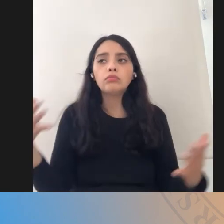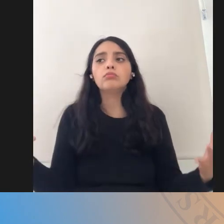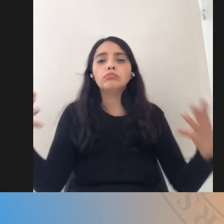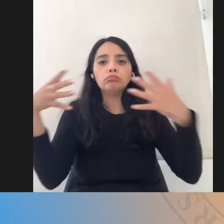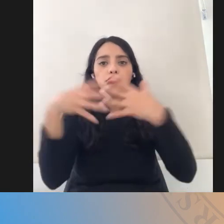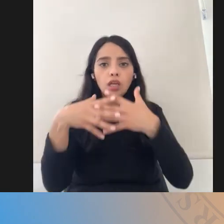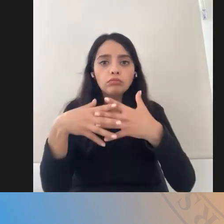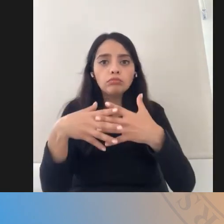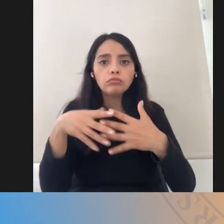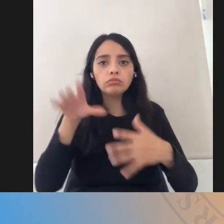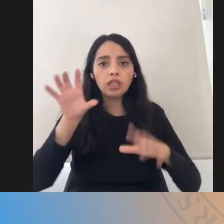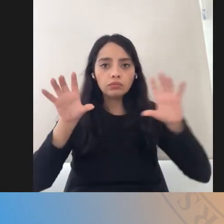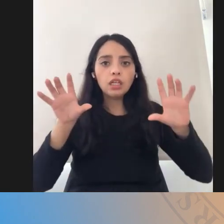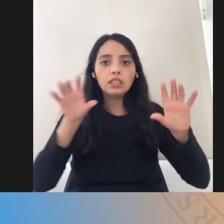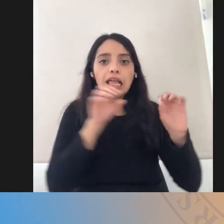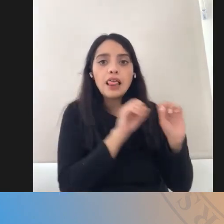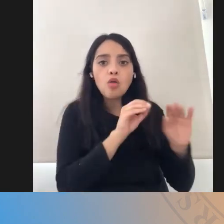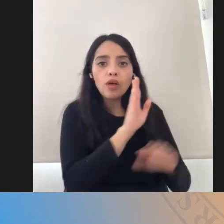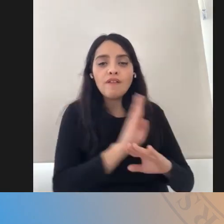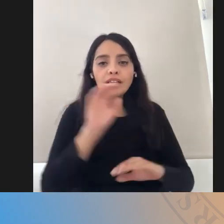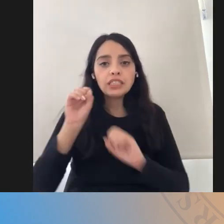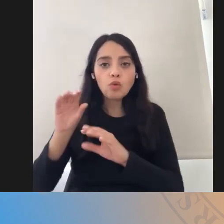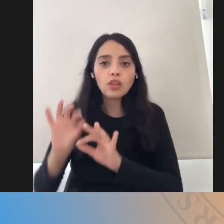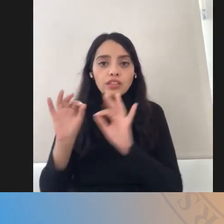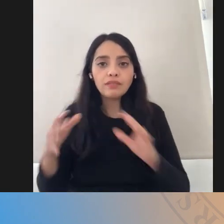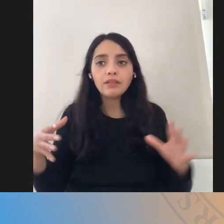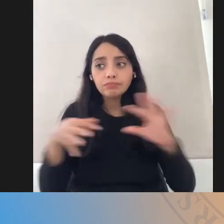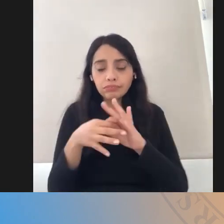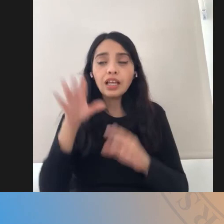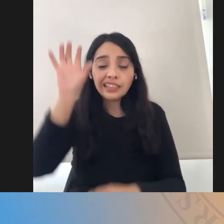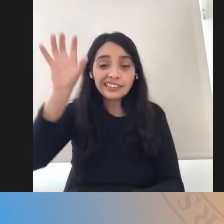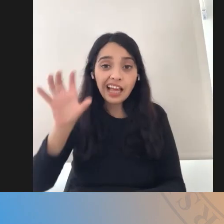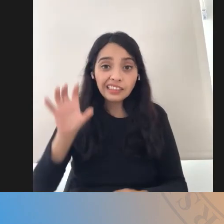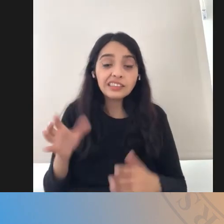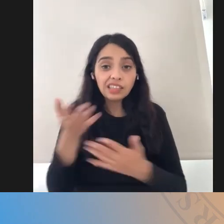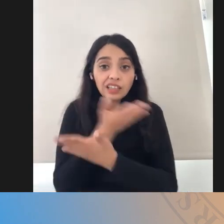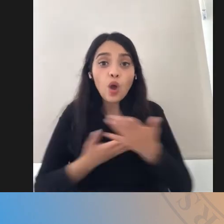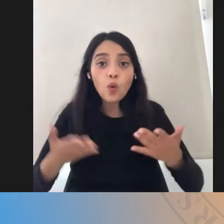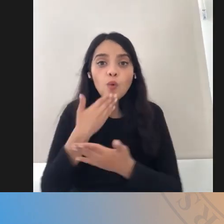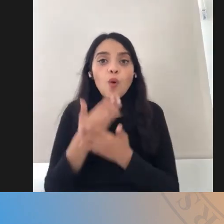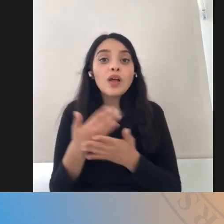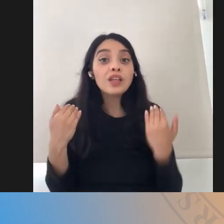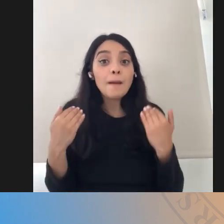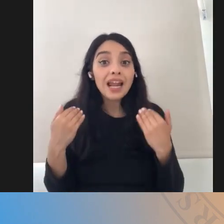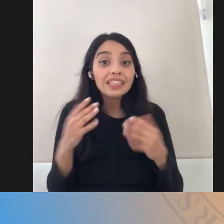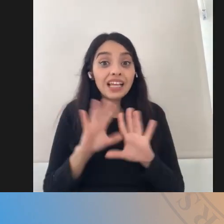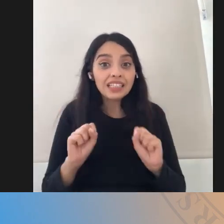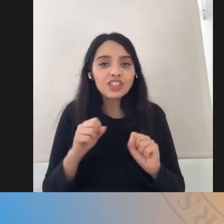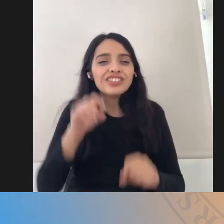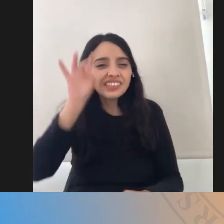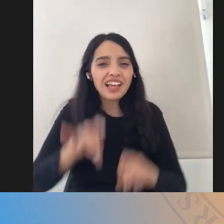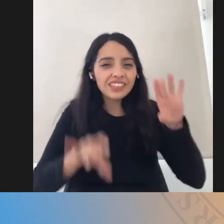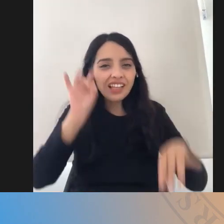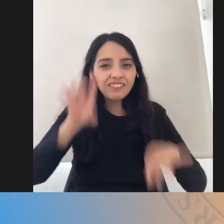estudiantes y que tengan asignaturas en conjunto para que ya cuando lleguen a la práctica ya sepan de cómo se